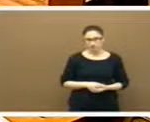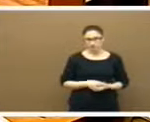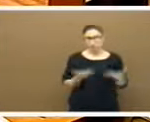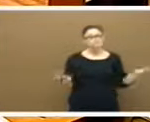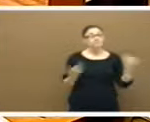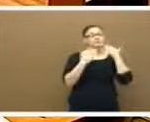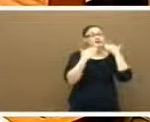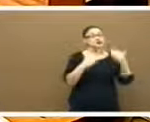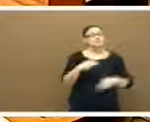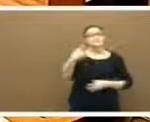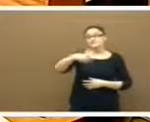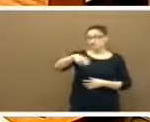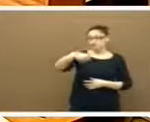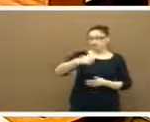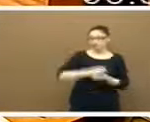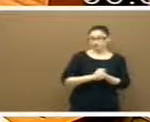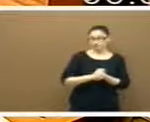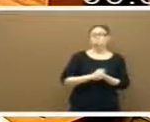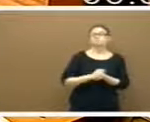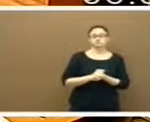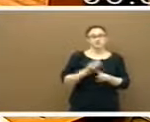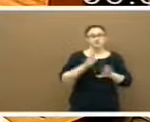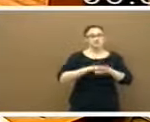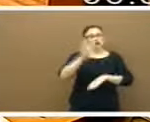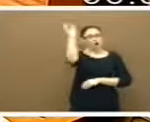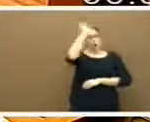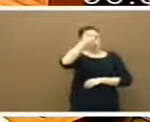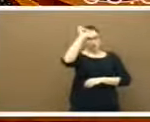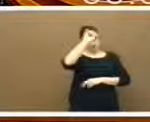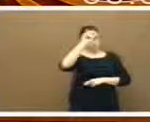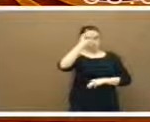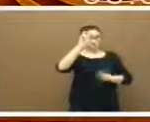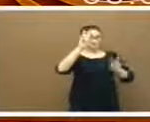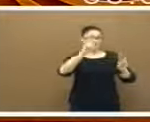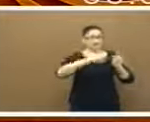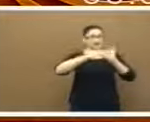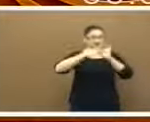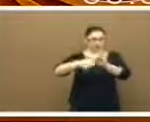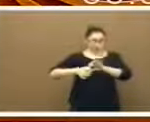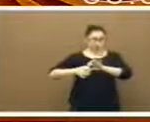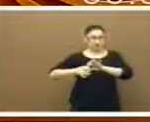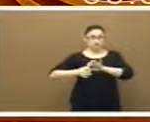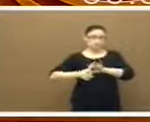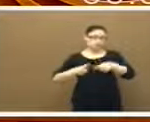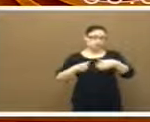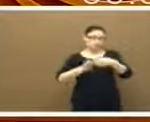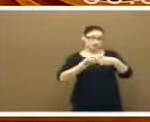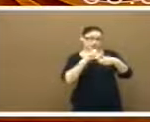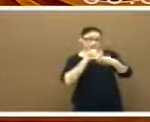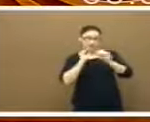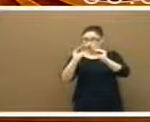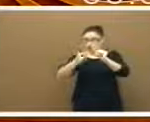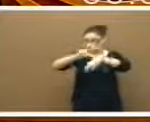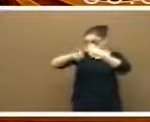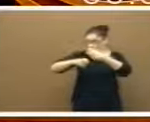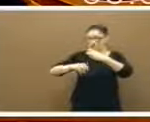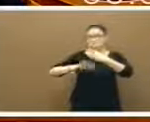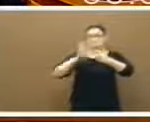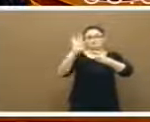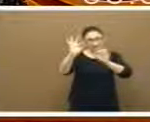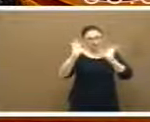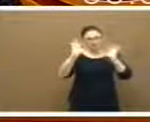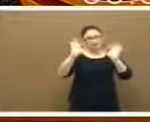Gracias, presidente. Para fijar posición respecto a las enmiendas presentadas por el Grupo Parlamentario Socialista y, en concreto, las referentes